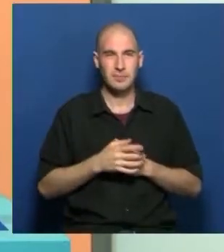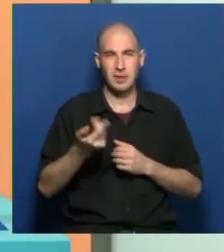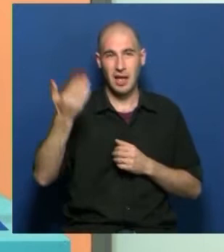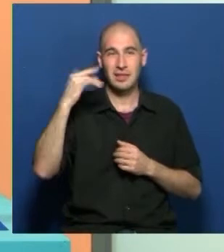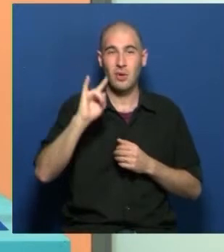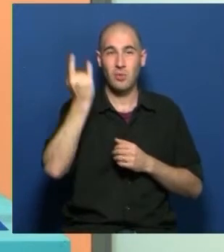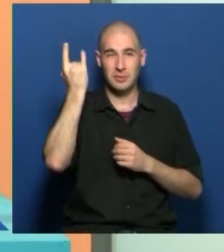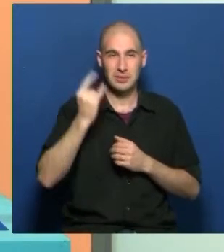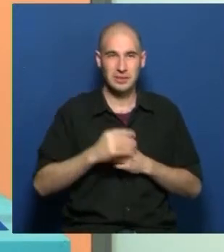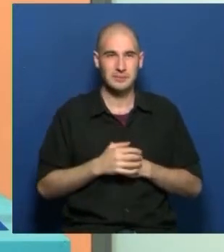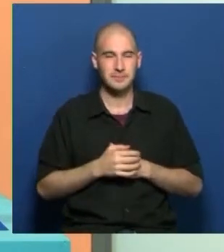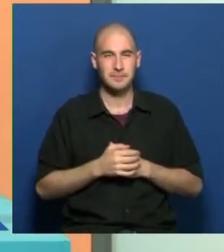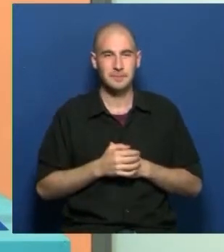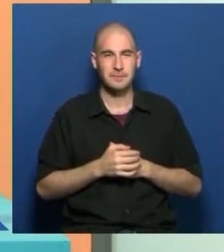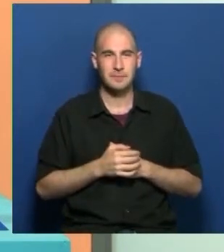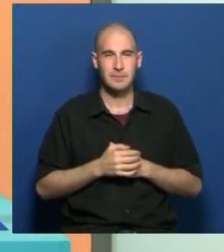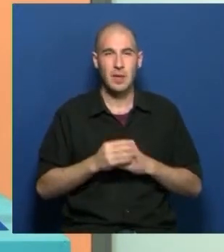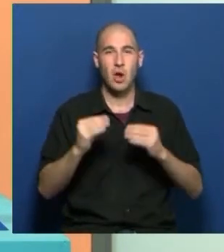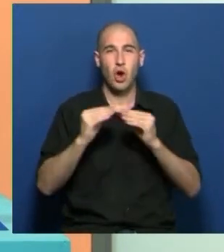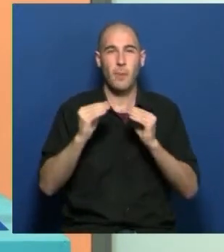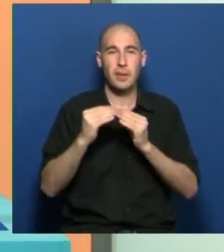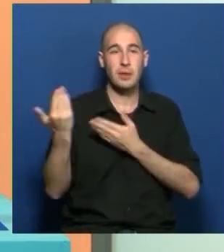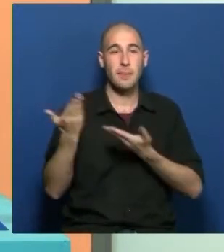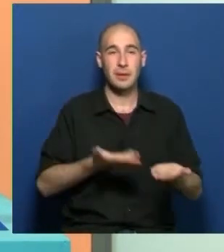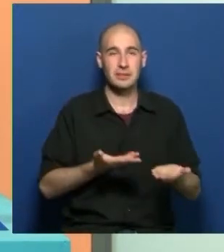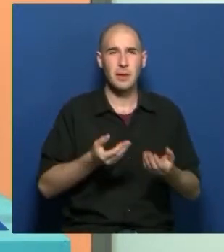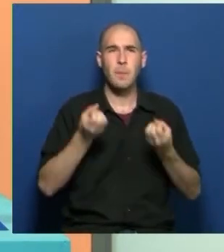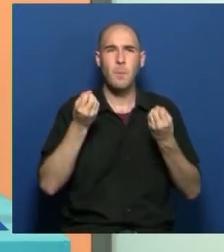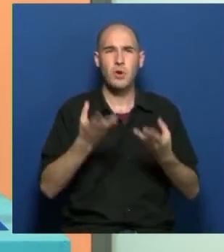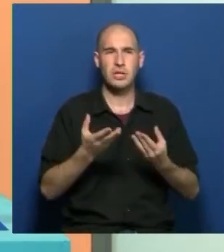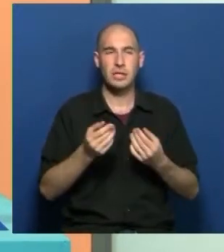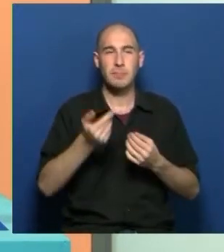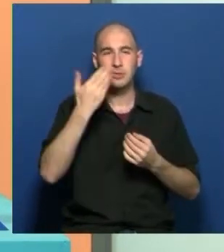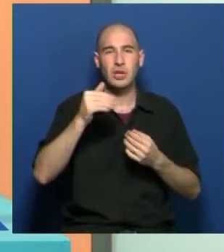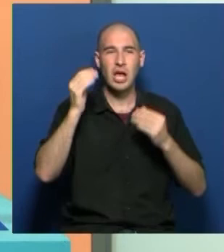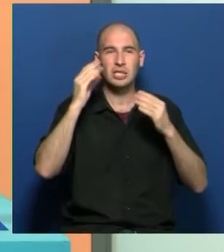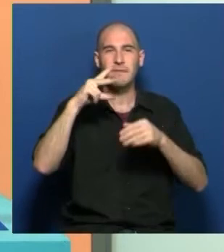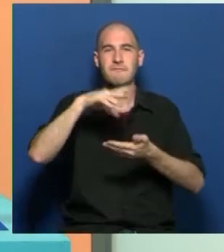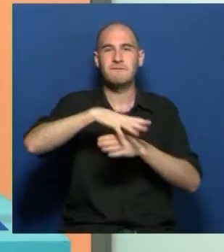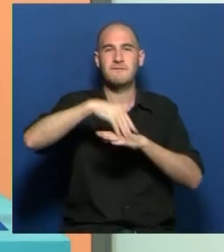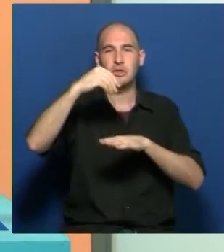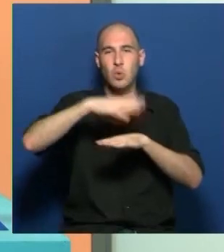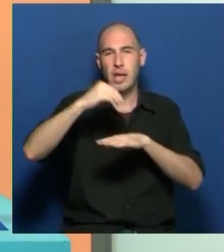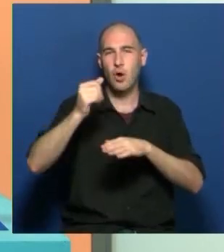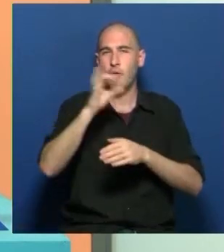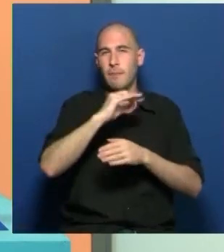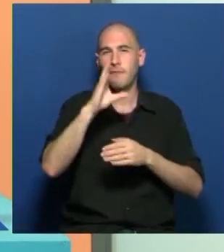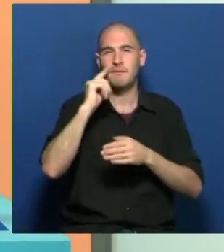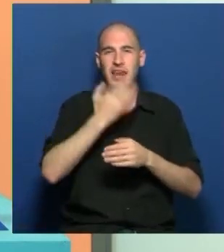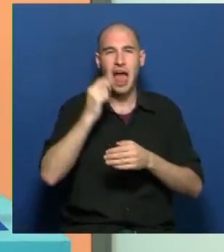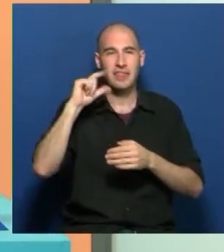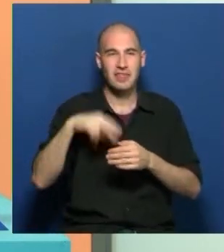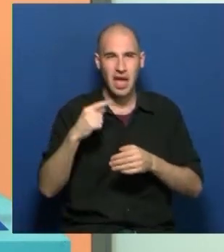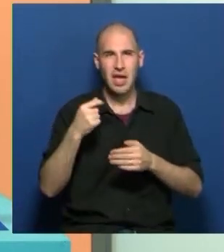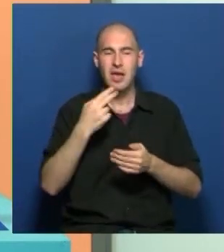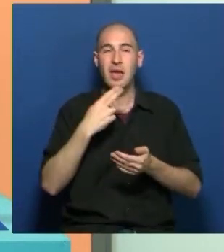de universitario cuando unos compañeros presentaron por qué los suecos, los finlandeses y todos los nórdicos estaban